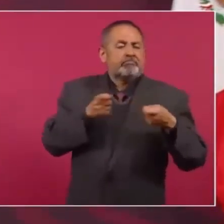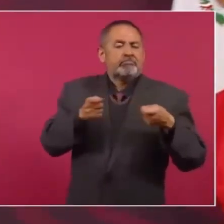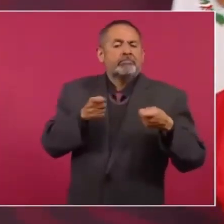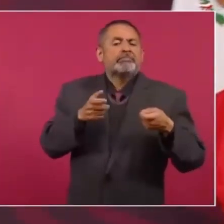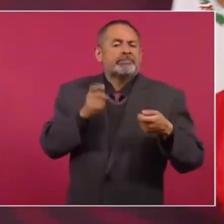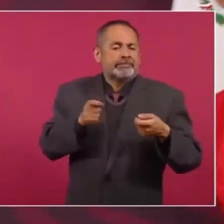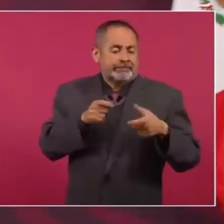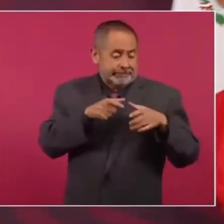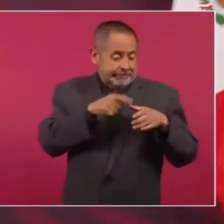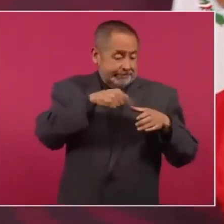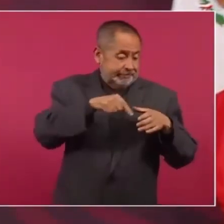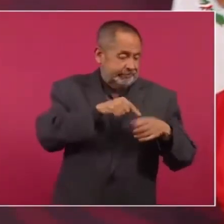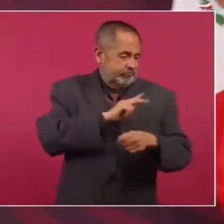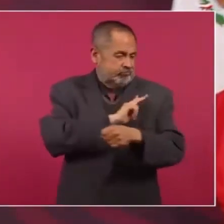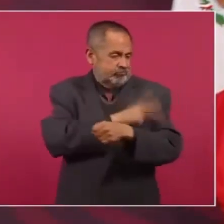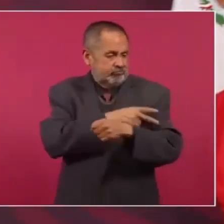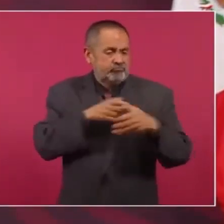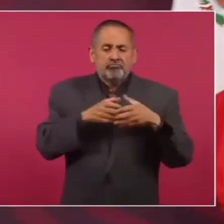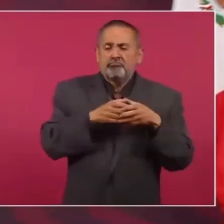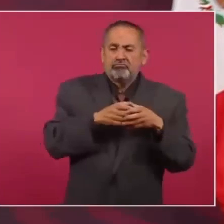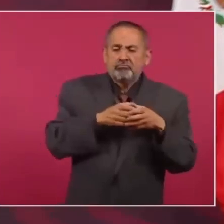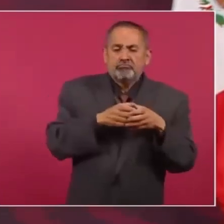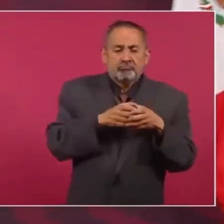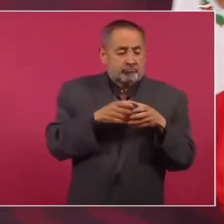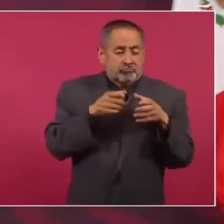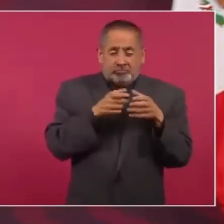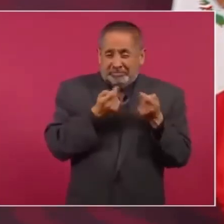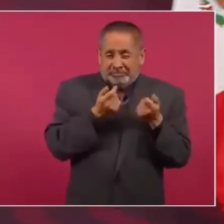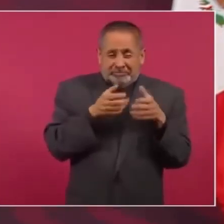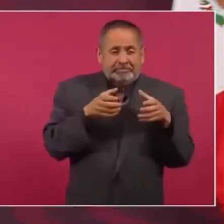poder de las minorías,